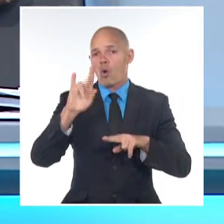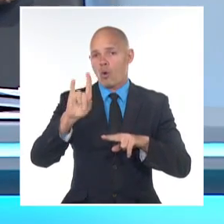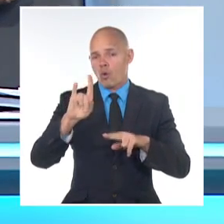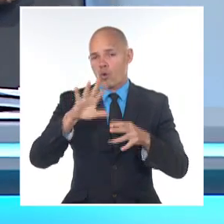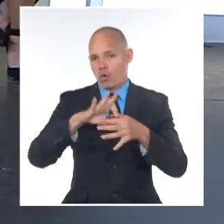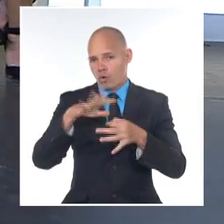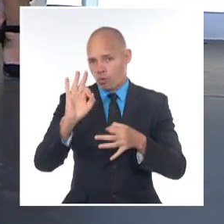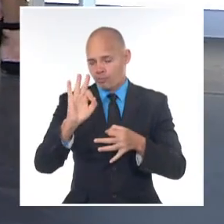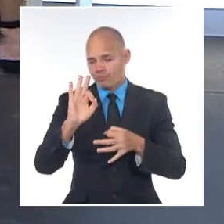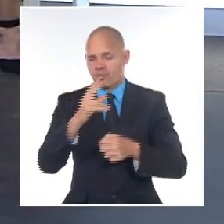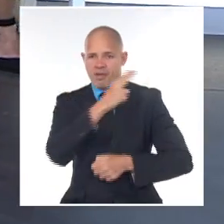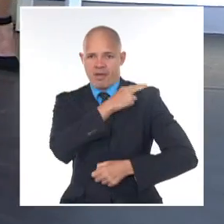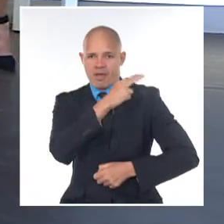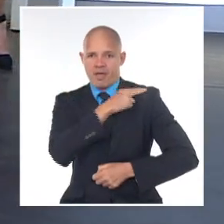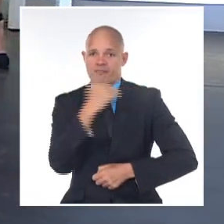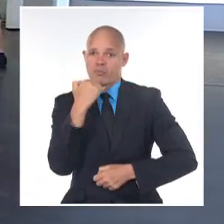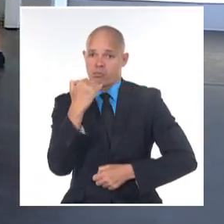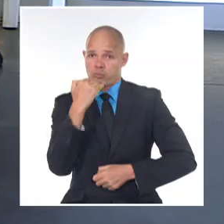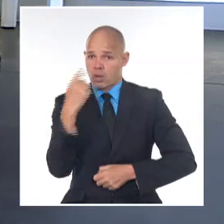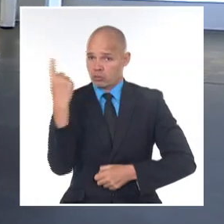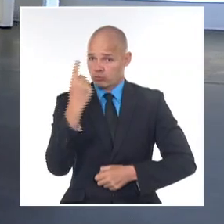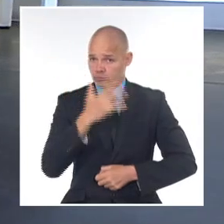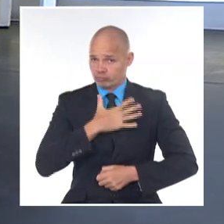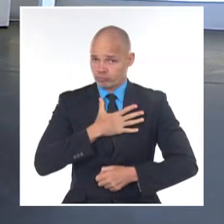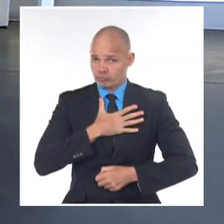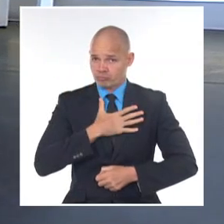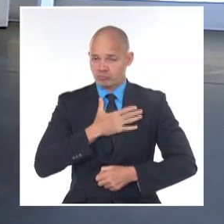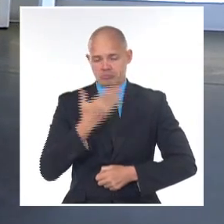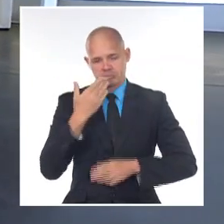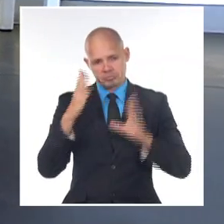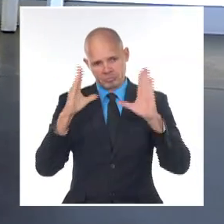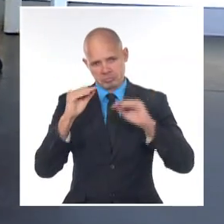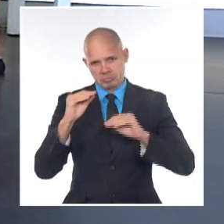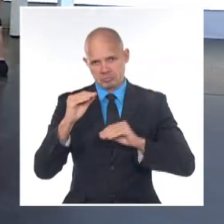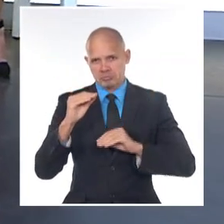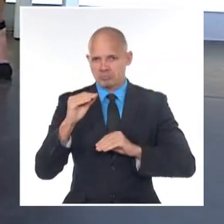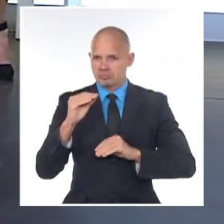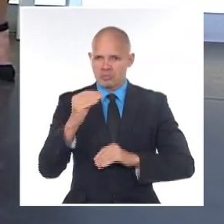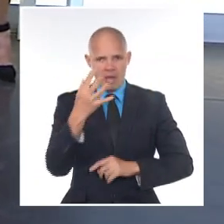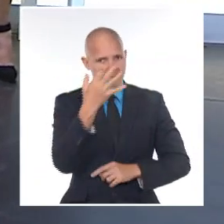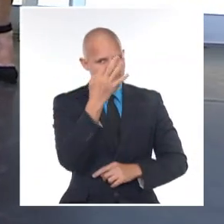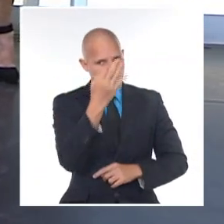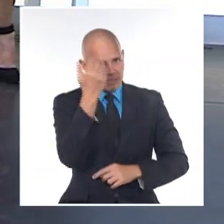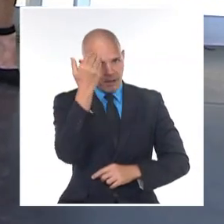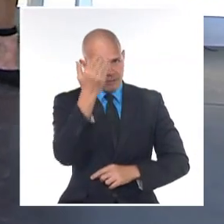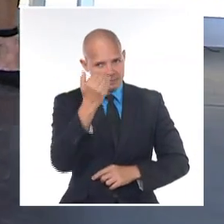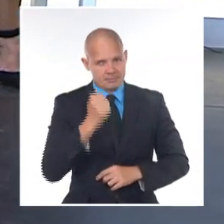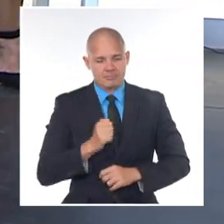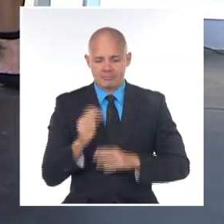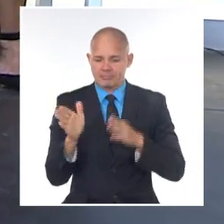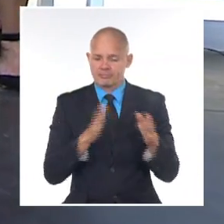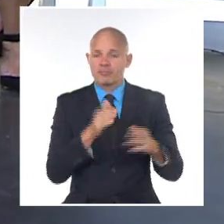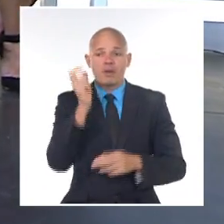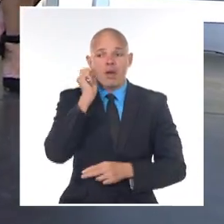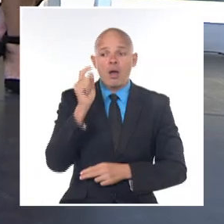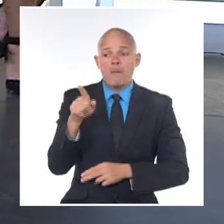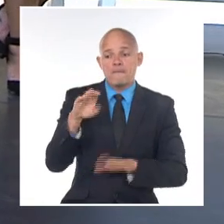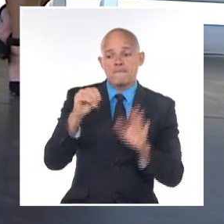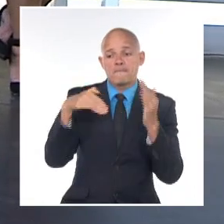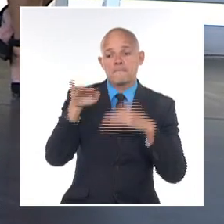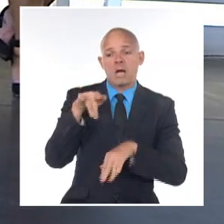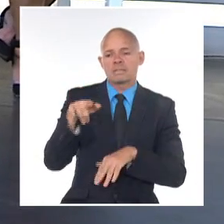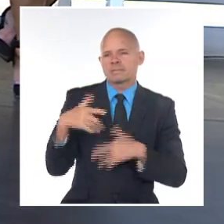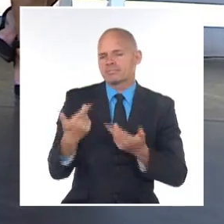Nacional Revolucionaria. Coronel, un placer. Buenas, Humberto, muchas gracias por la invitación. Está con nosotros también la máster Beatriz de la Peña Lao, jefa